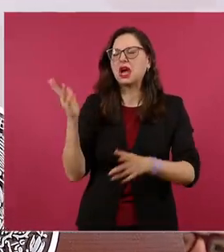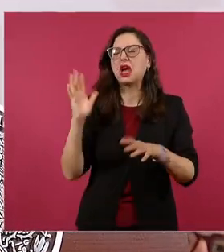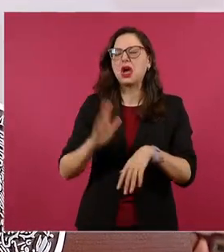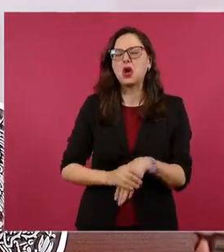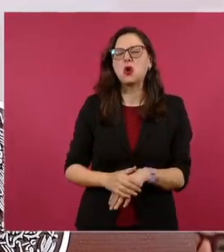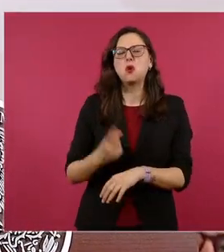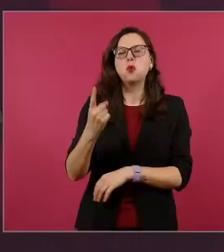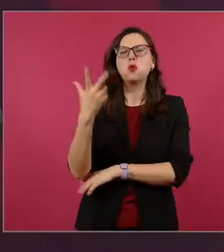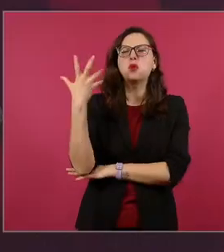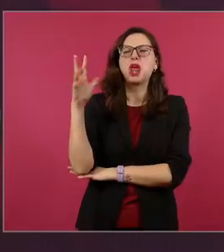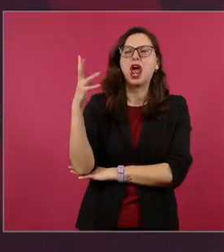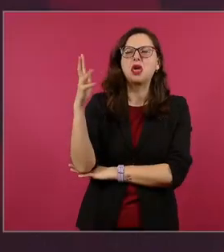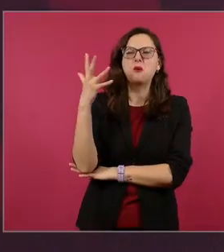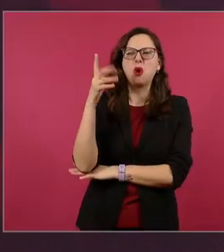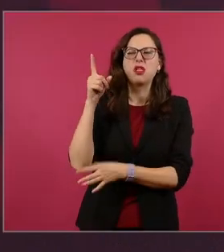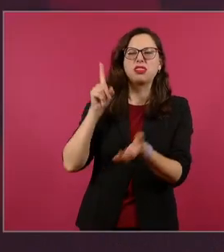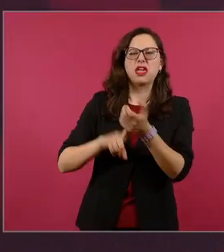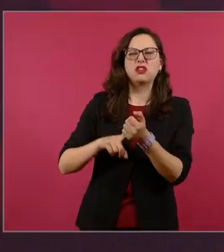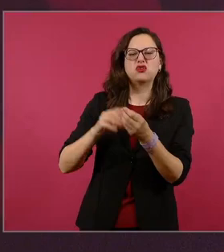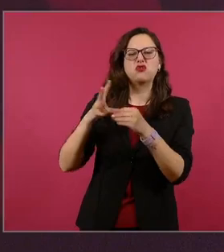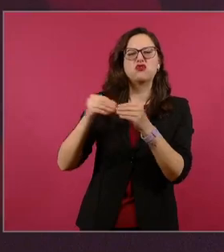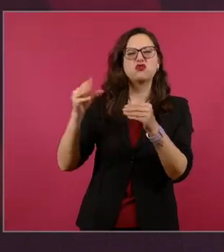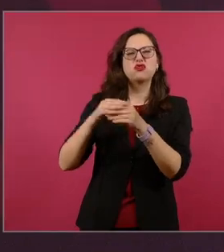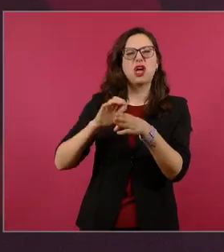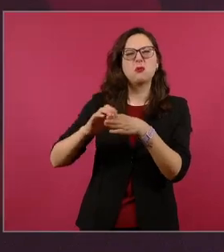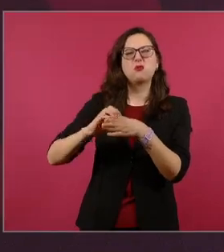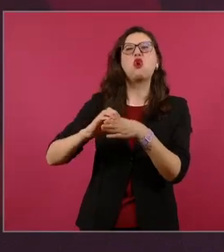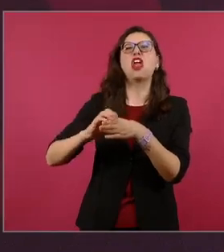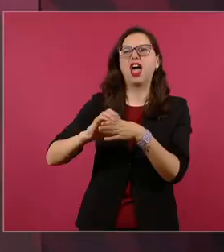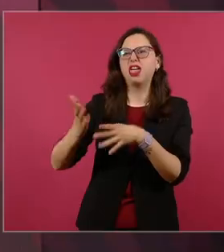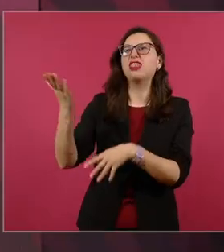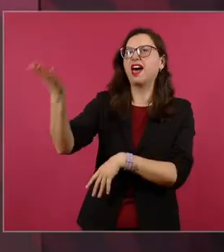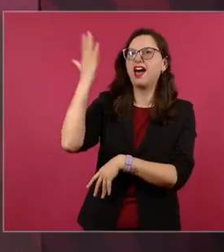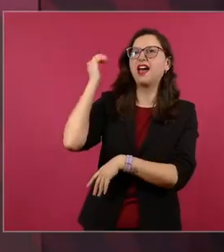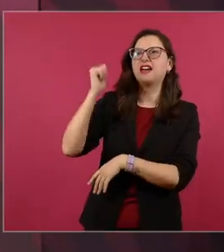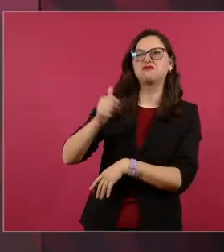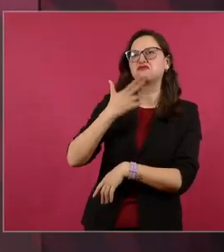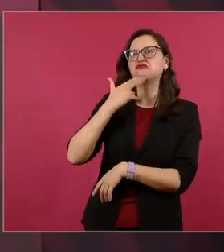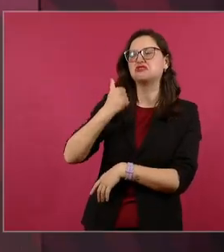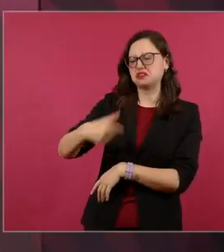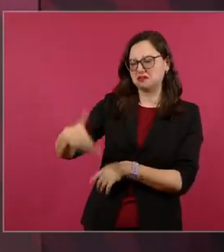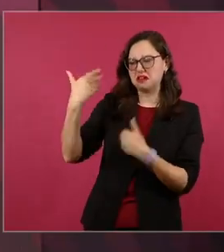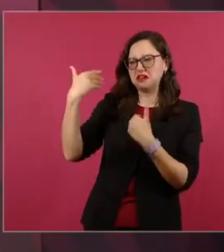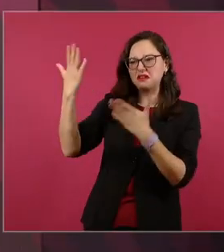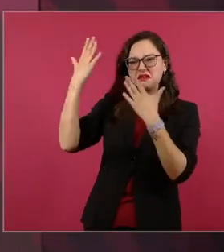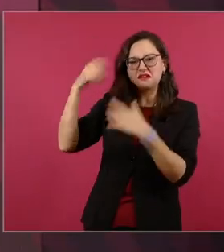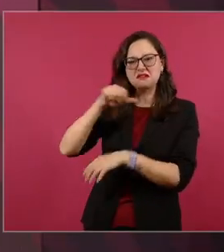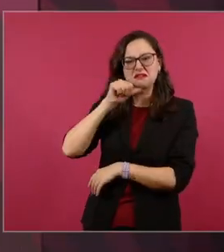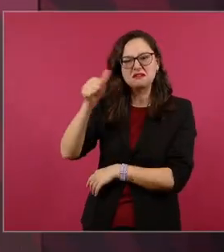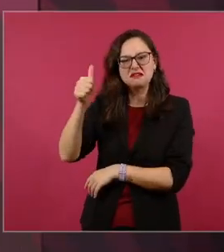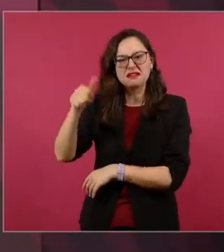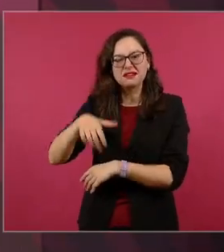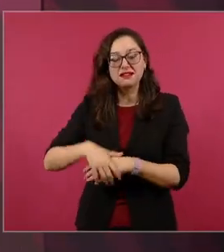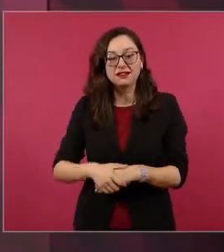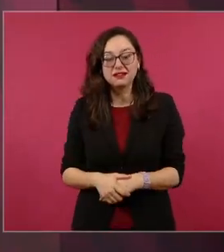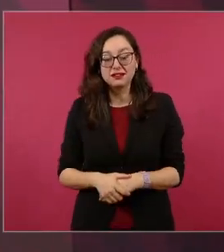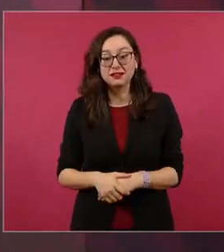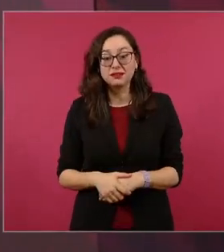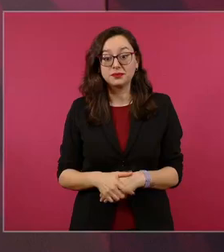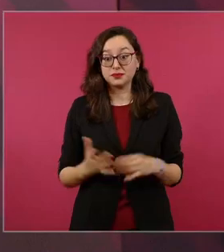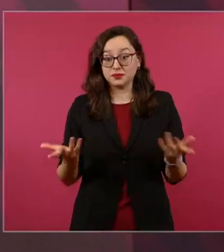Eso ya no lo puedo decir. O el otro político también tradicional que decía: